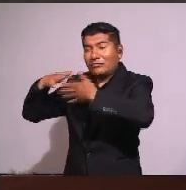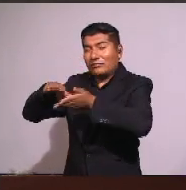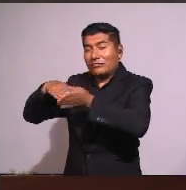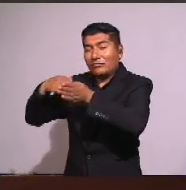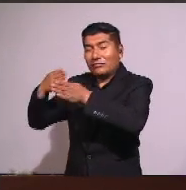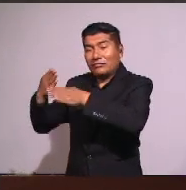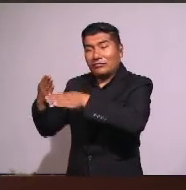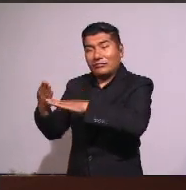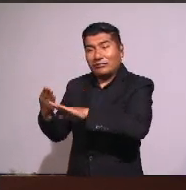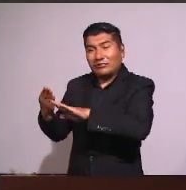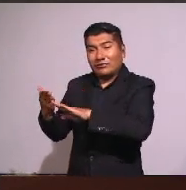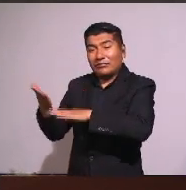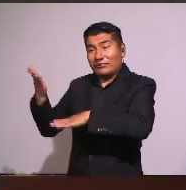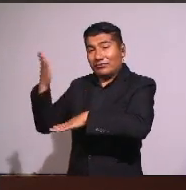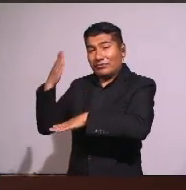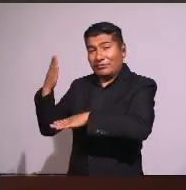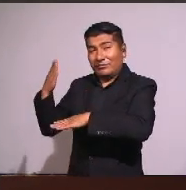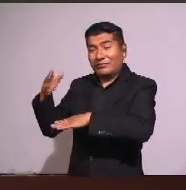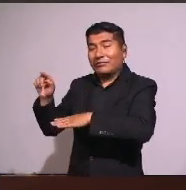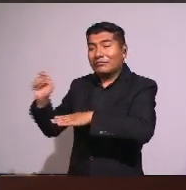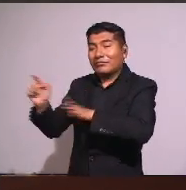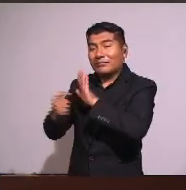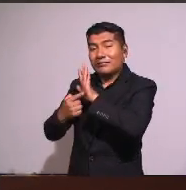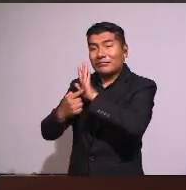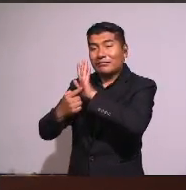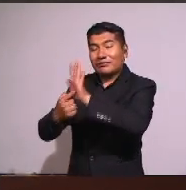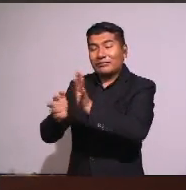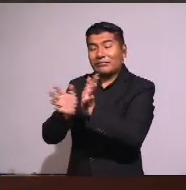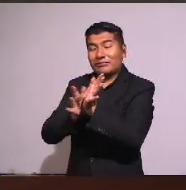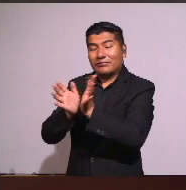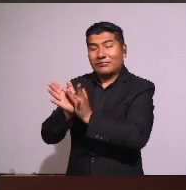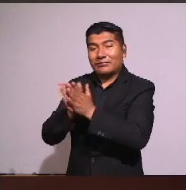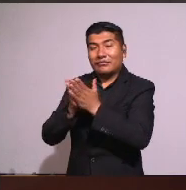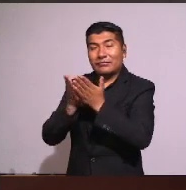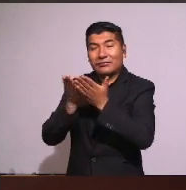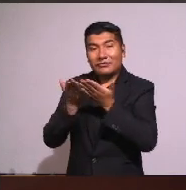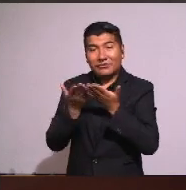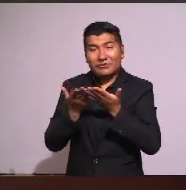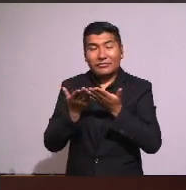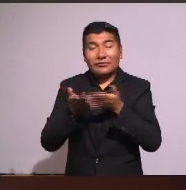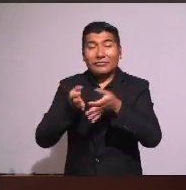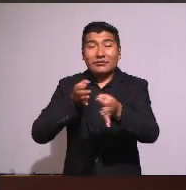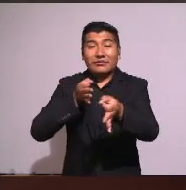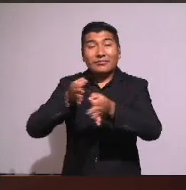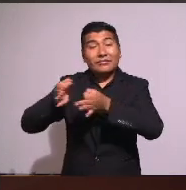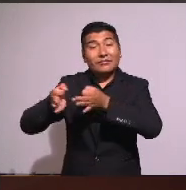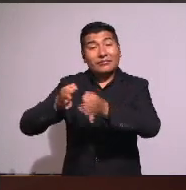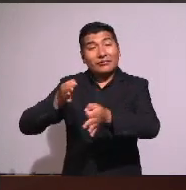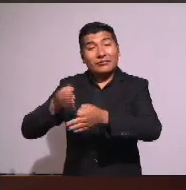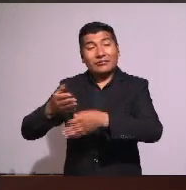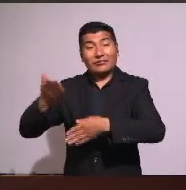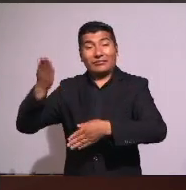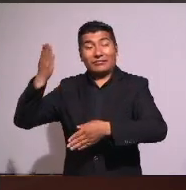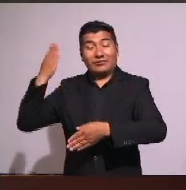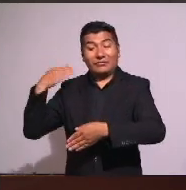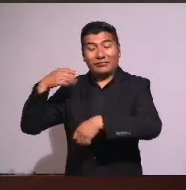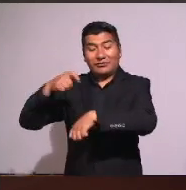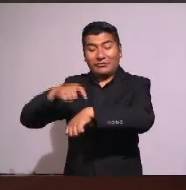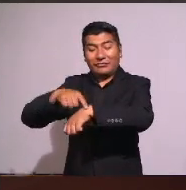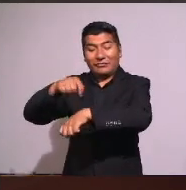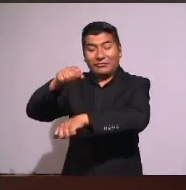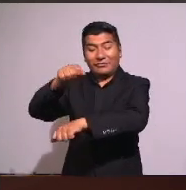muerte. Es la expresión bíblica que describe la situación de